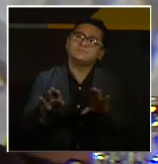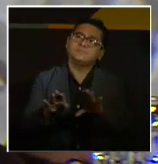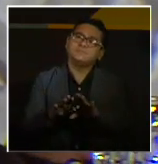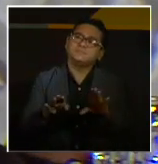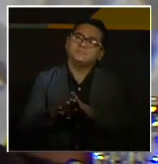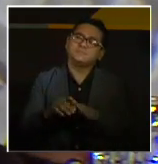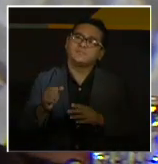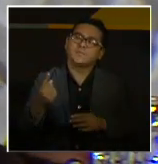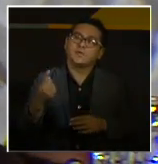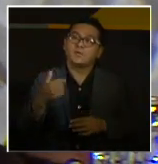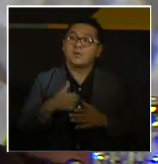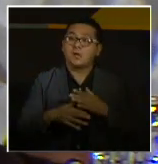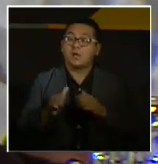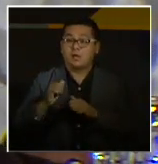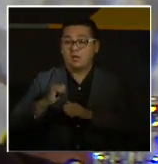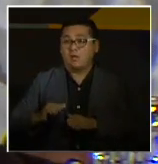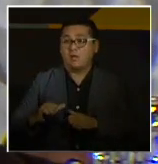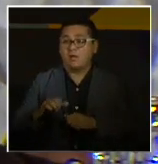la actual